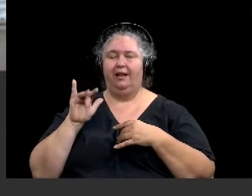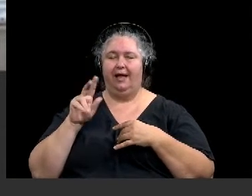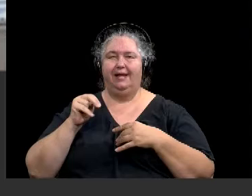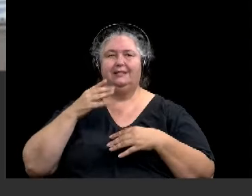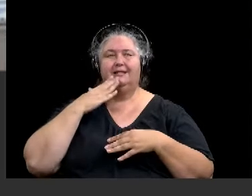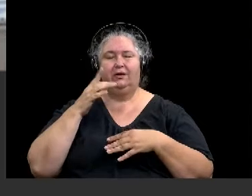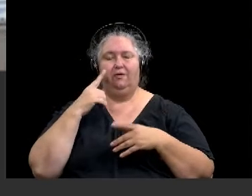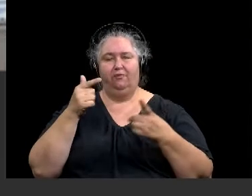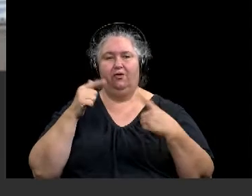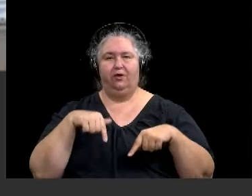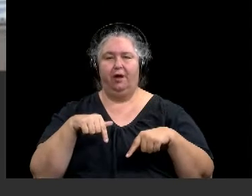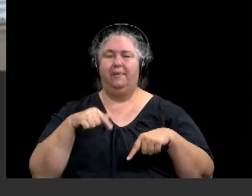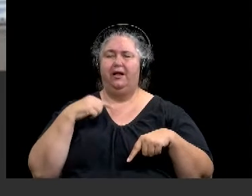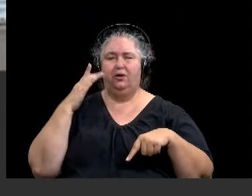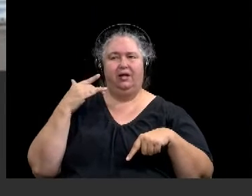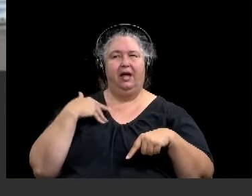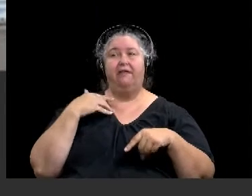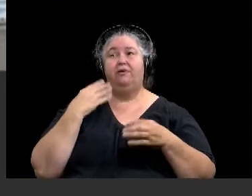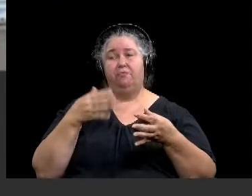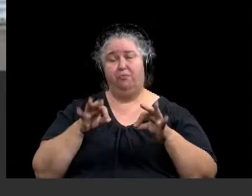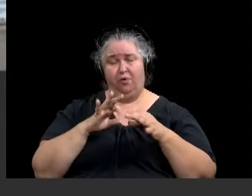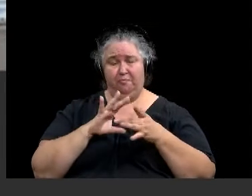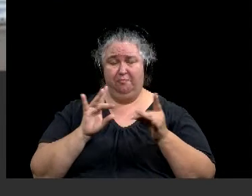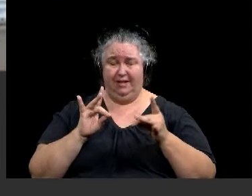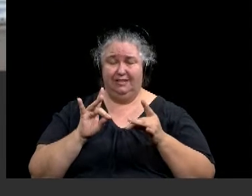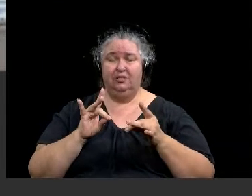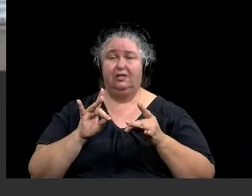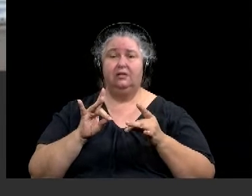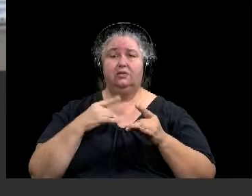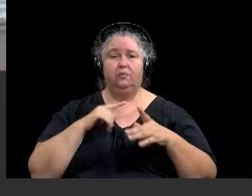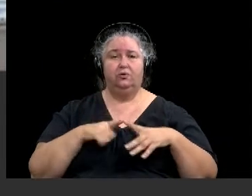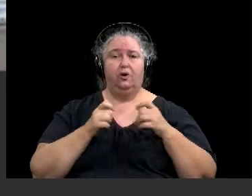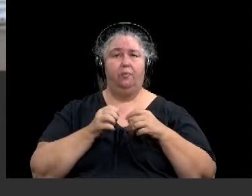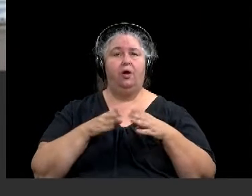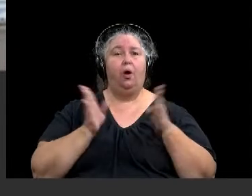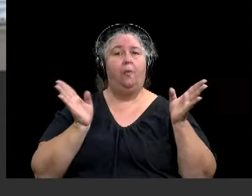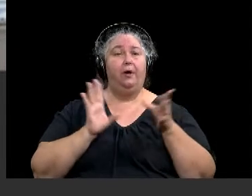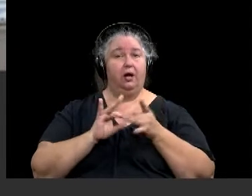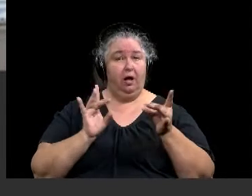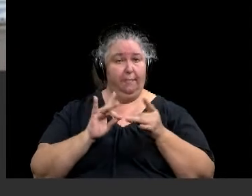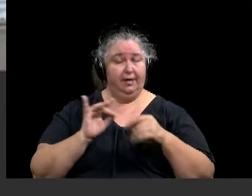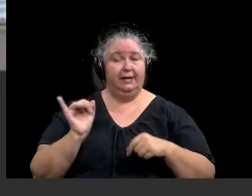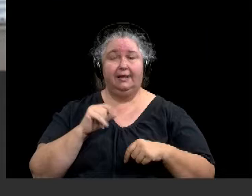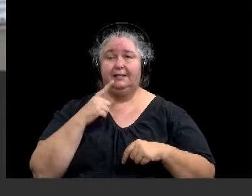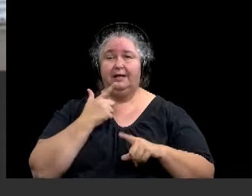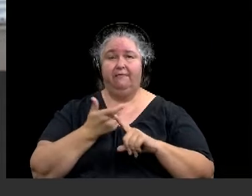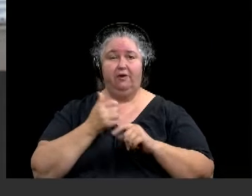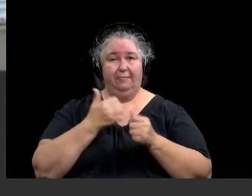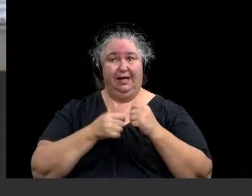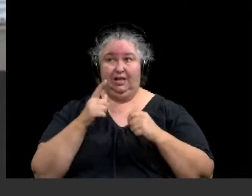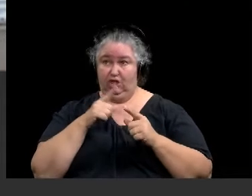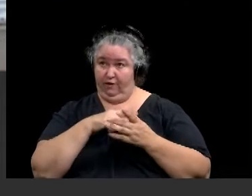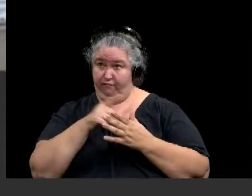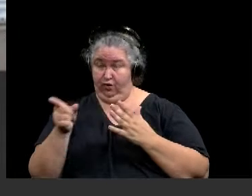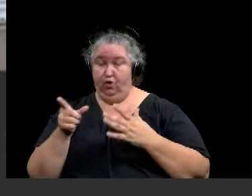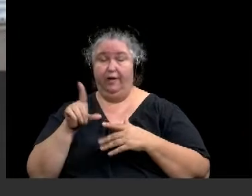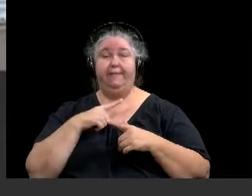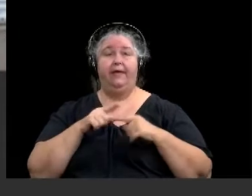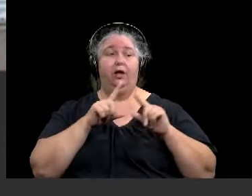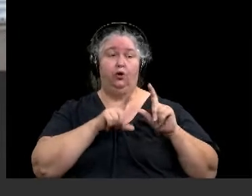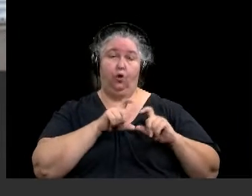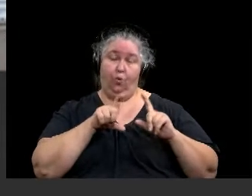y aquí en antes de dar gracias y tienen mucha información importante que nos quieren dar